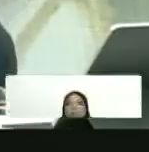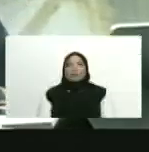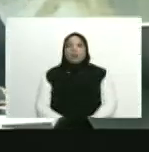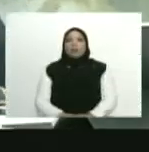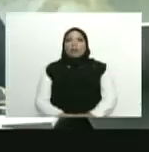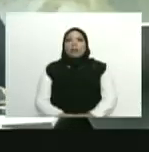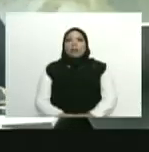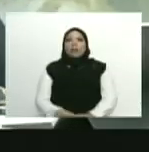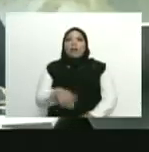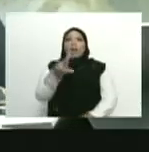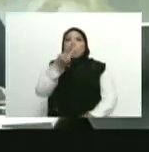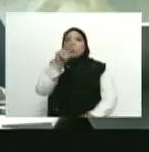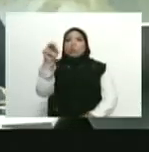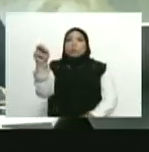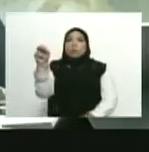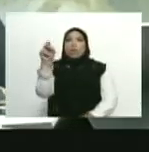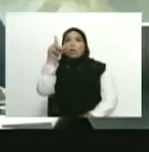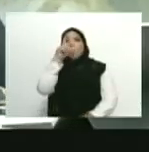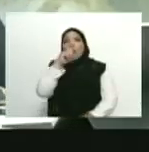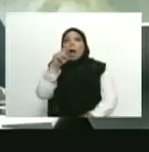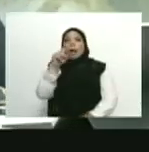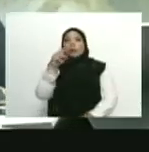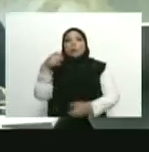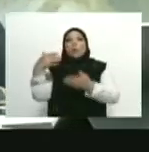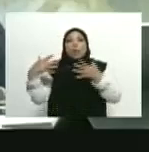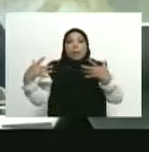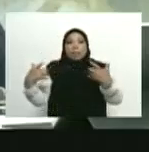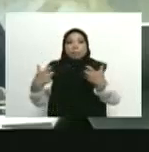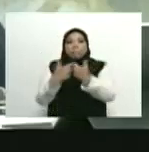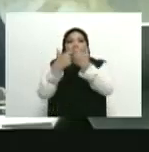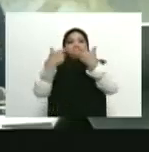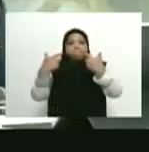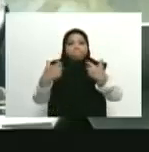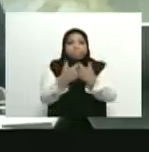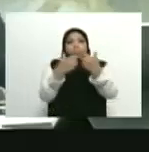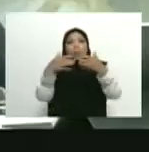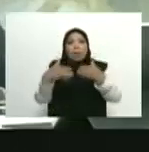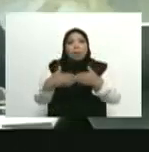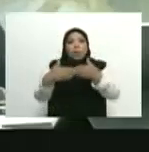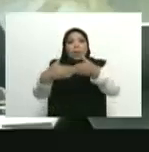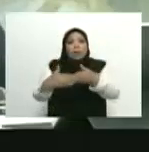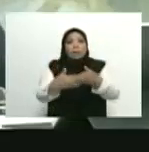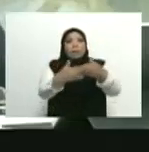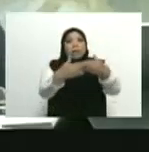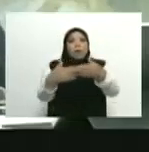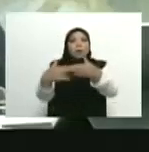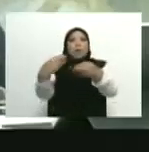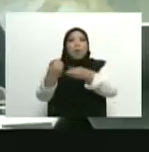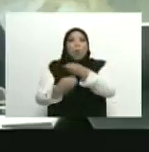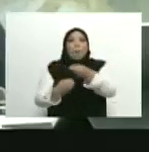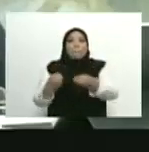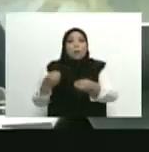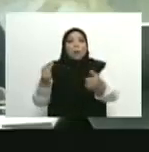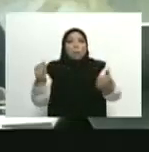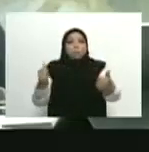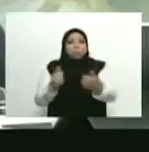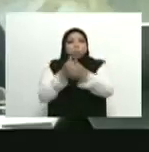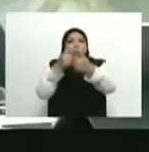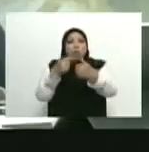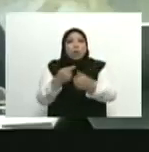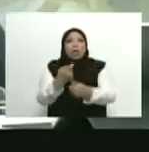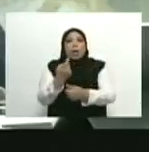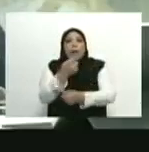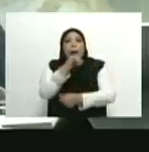gran victoria de la batalla naval del lago. Y hay que tratar de entender algunas claves. Una de las claves nos decía este